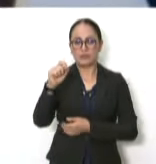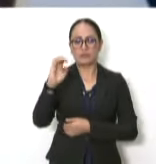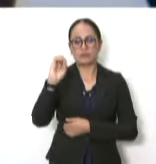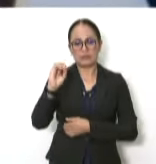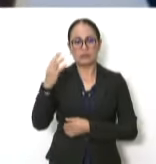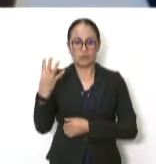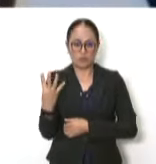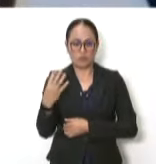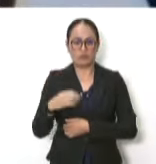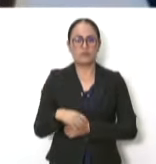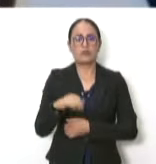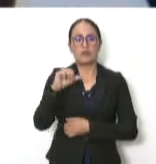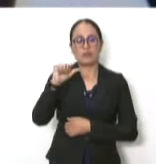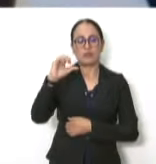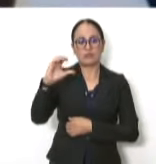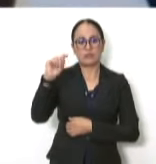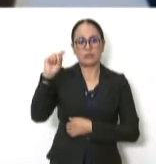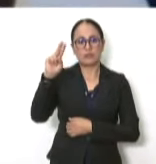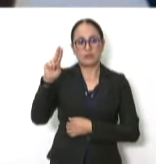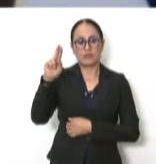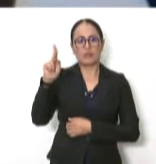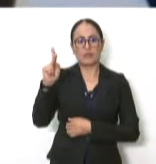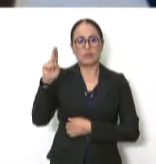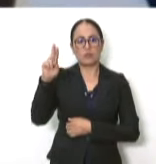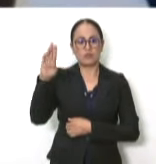ACT-PV-19-08-2020.04 y